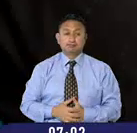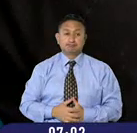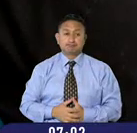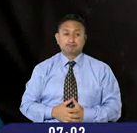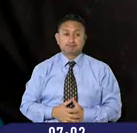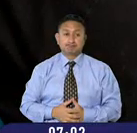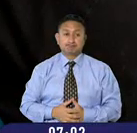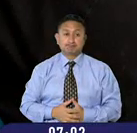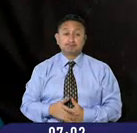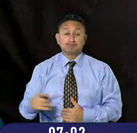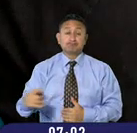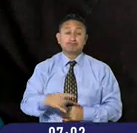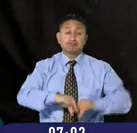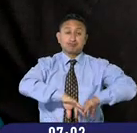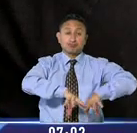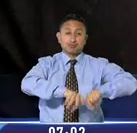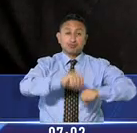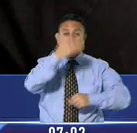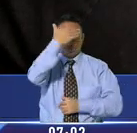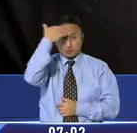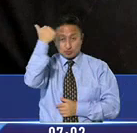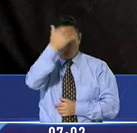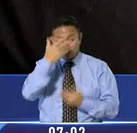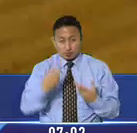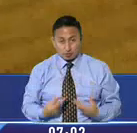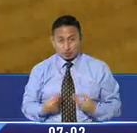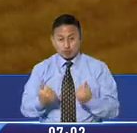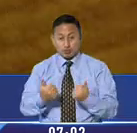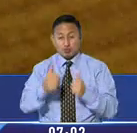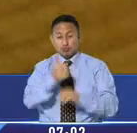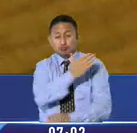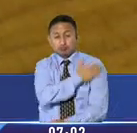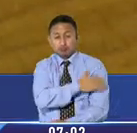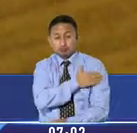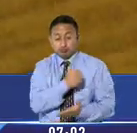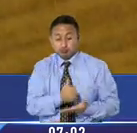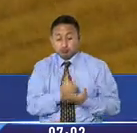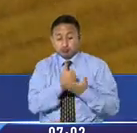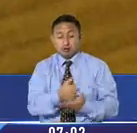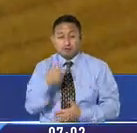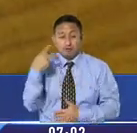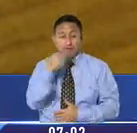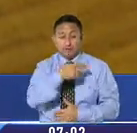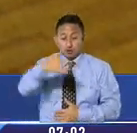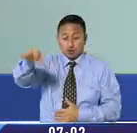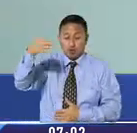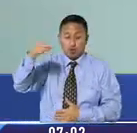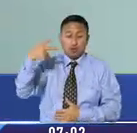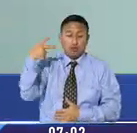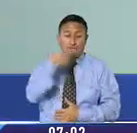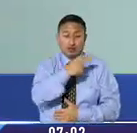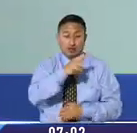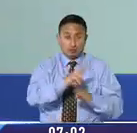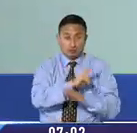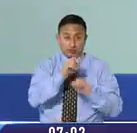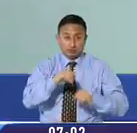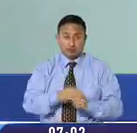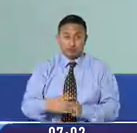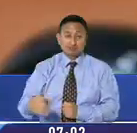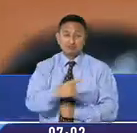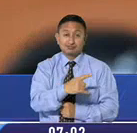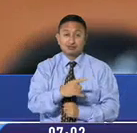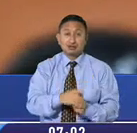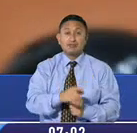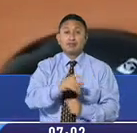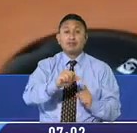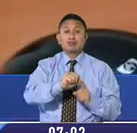Posibles delitos como cohecho, estafa, peculado, tráfico de influencias, falsificación, uso doloso de documento falso y ataque a la integridad